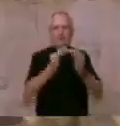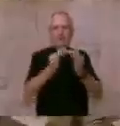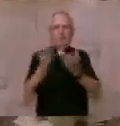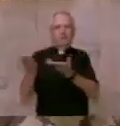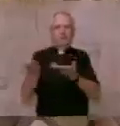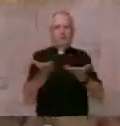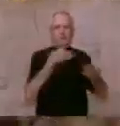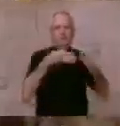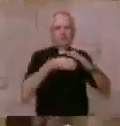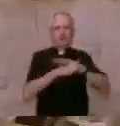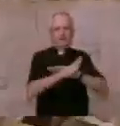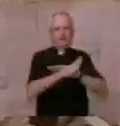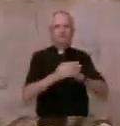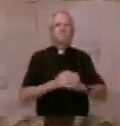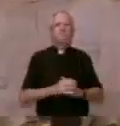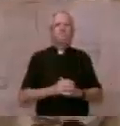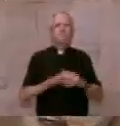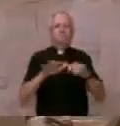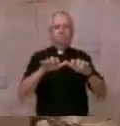de posesión.